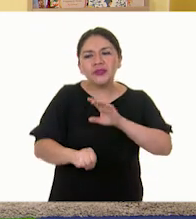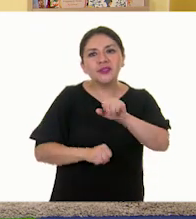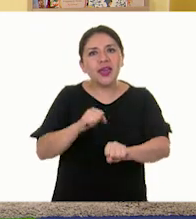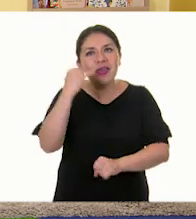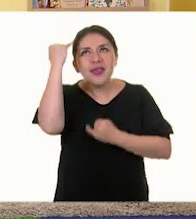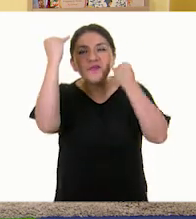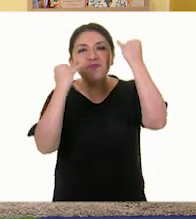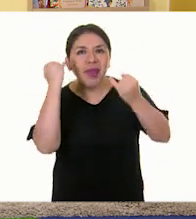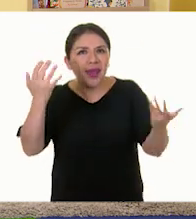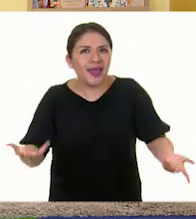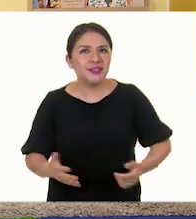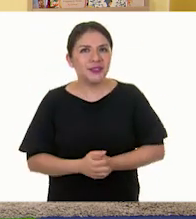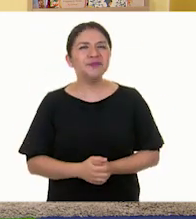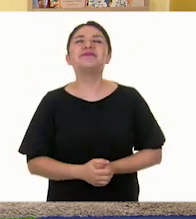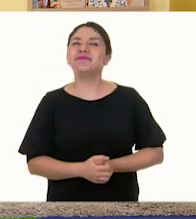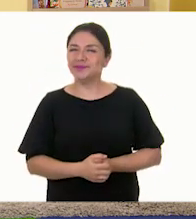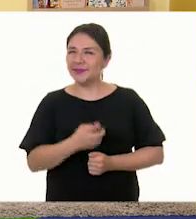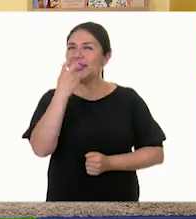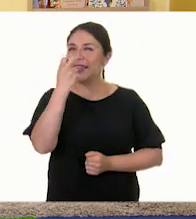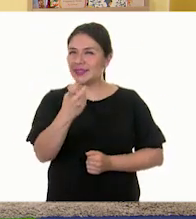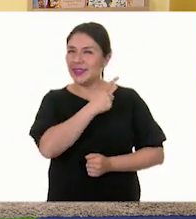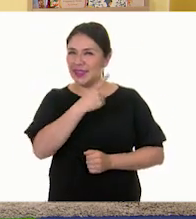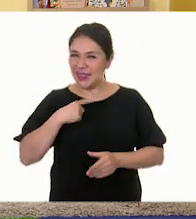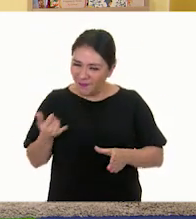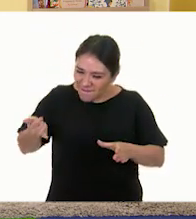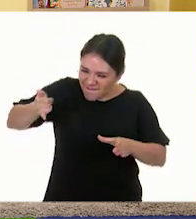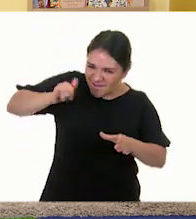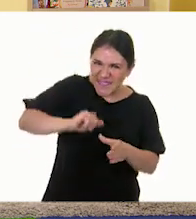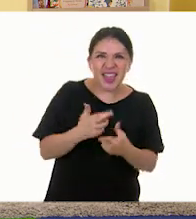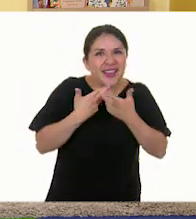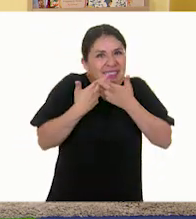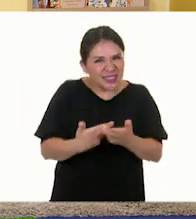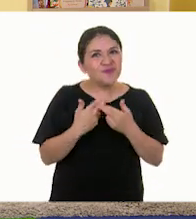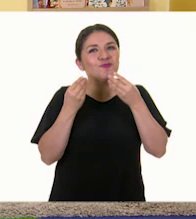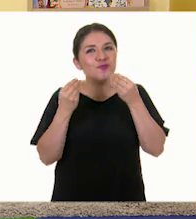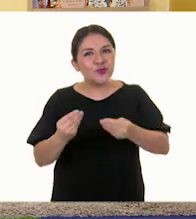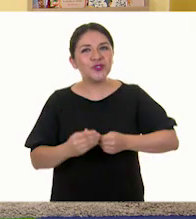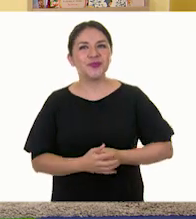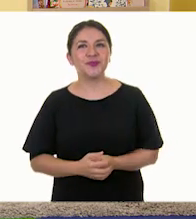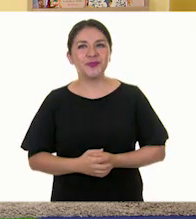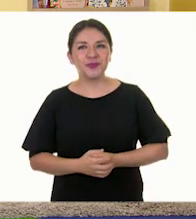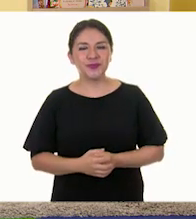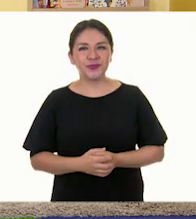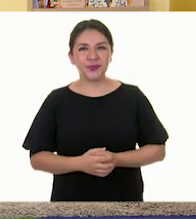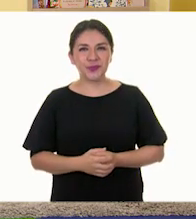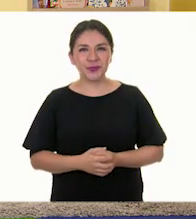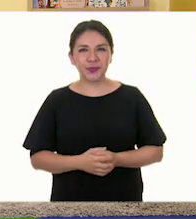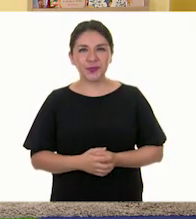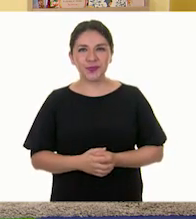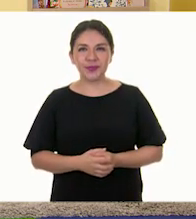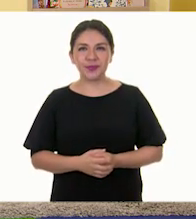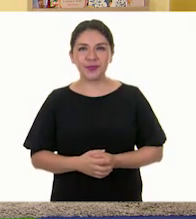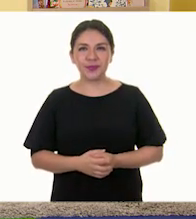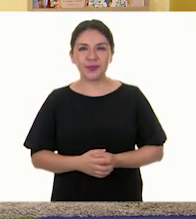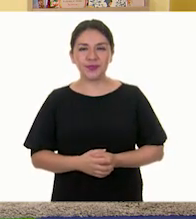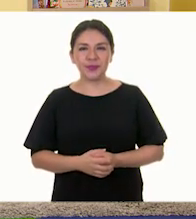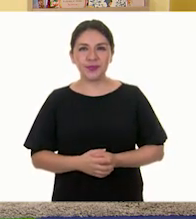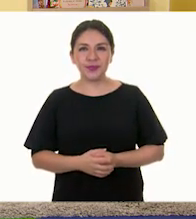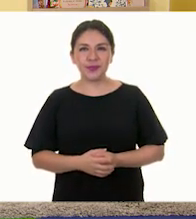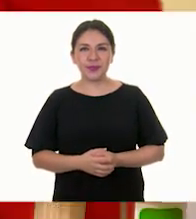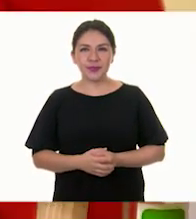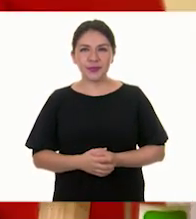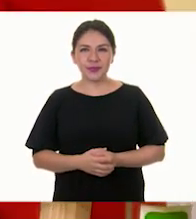¡Ay, pues de eso hay que ponerle más! Tun, tun. Tun,